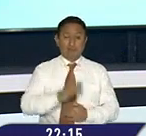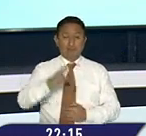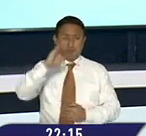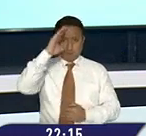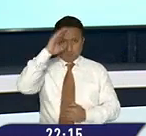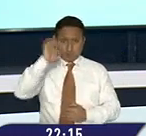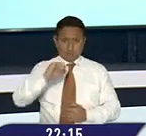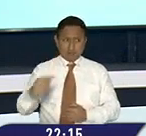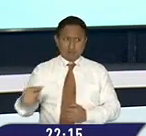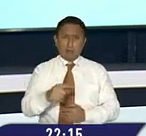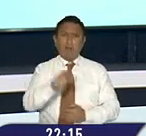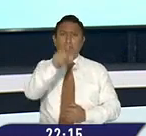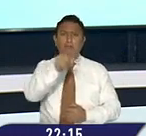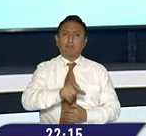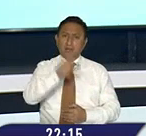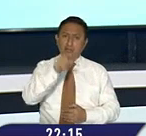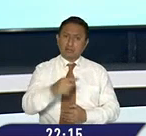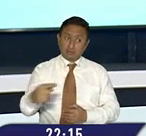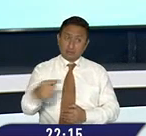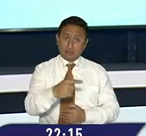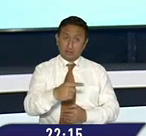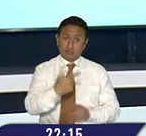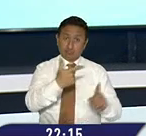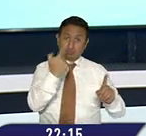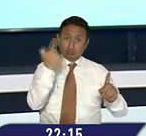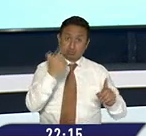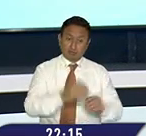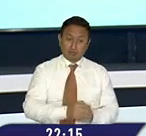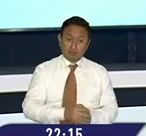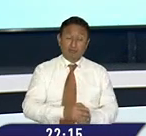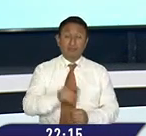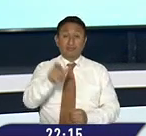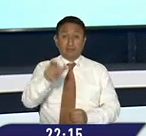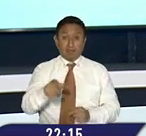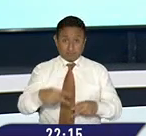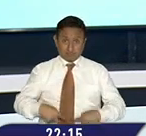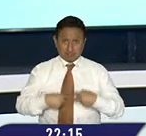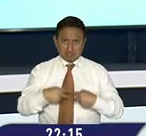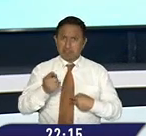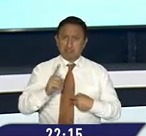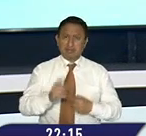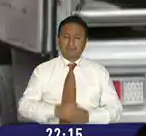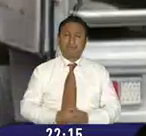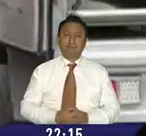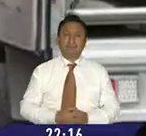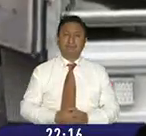Nacional aseguró que los sospechosos de cometer el crimen no son habitantes del cantón.